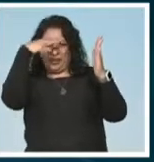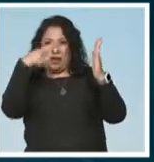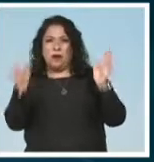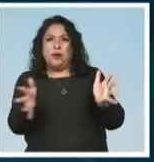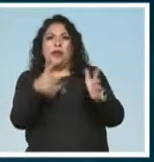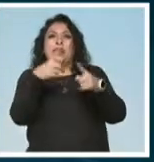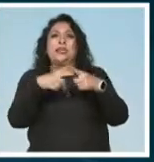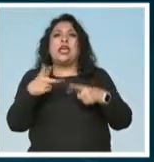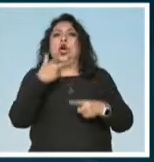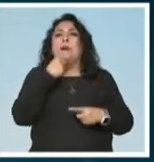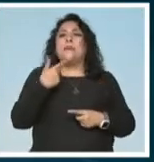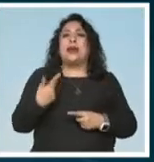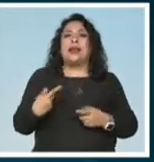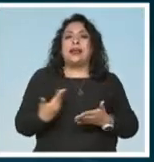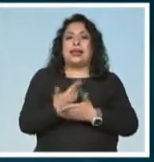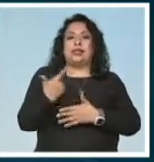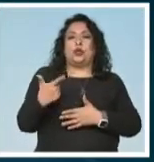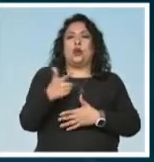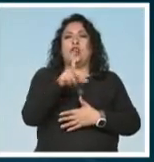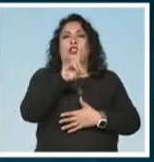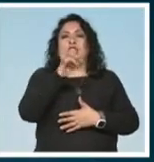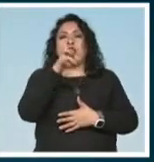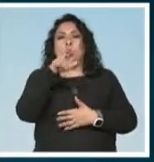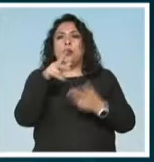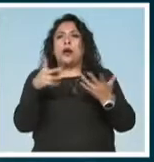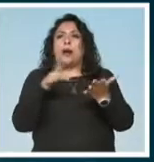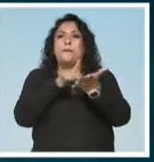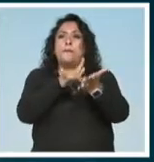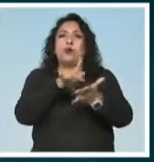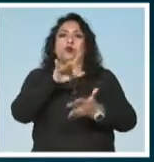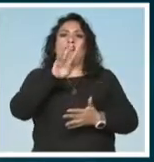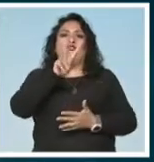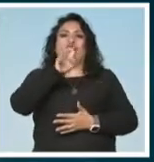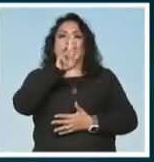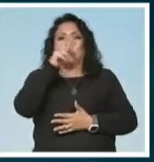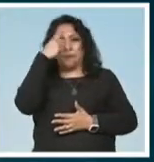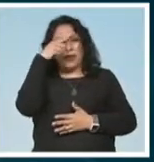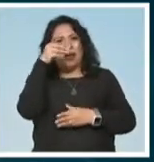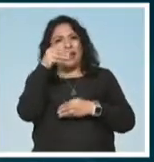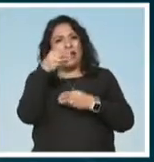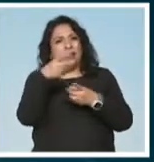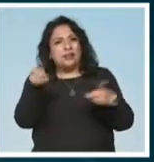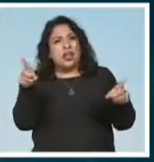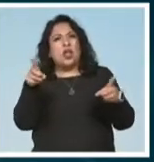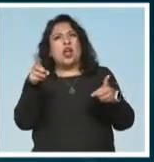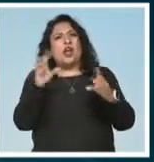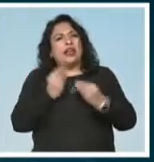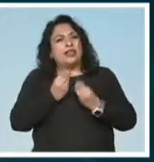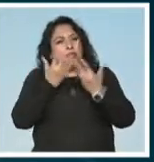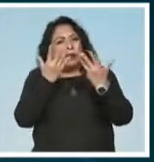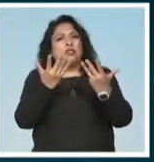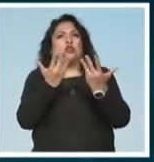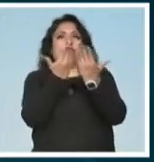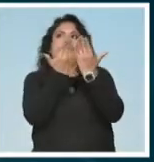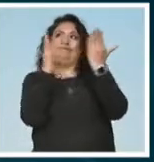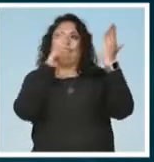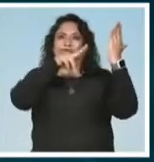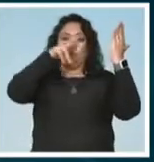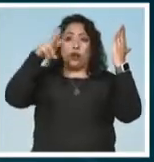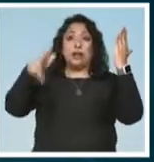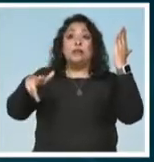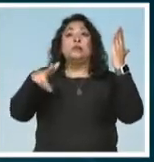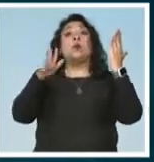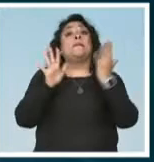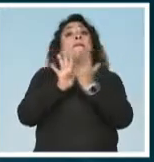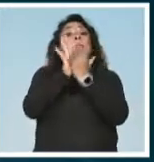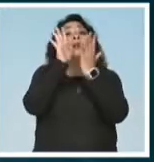impulsados por el guanajuatense Diego Rivera con apoyo de José Vasconcelos a desarrollar un lenguaje que derivó en el muralismo, en el que